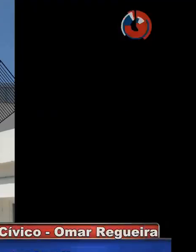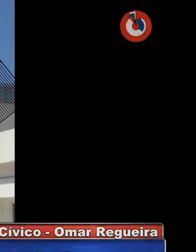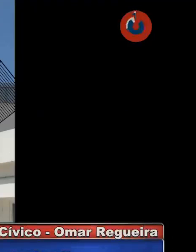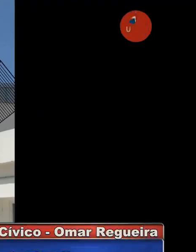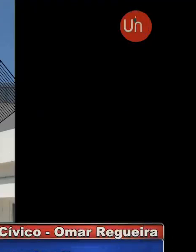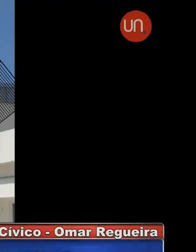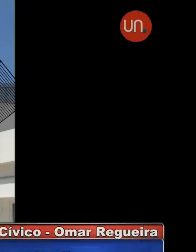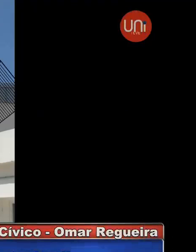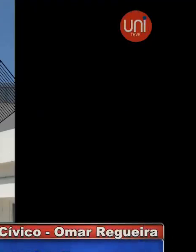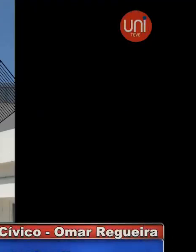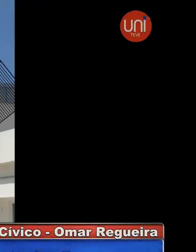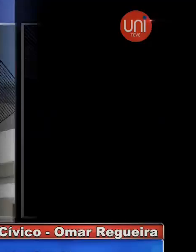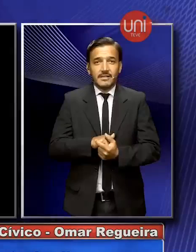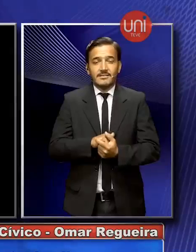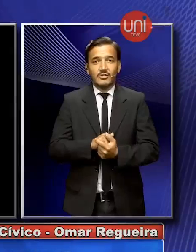en una,